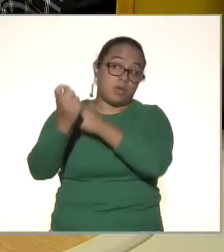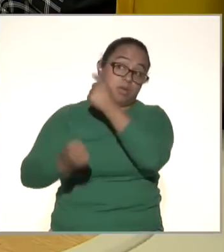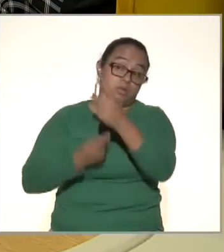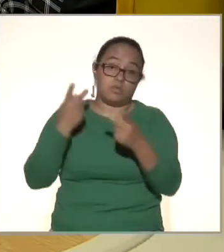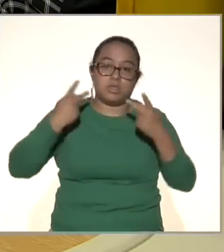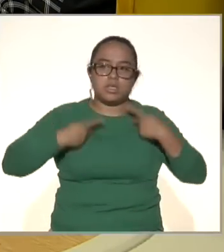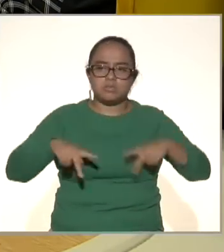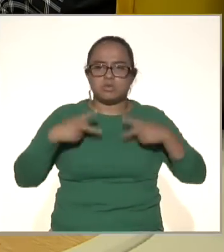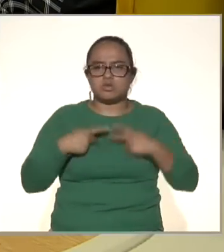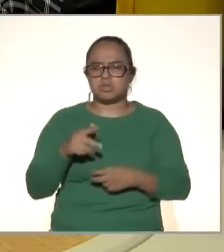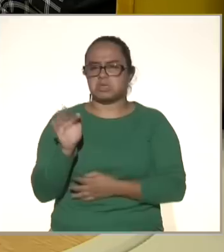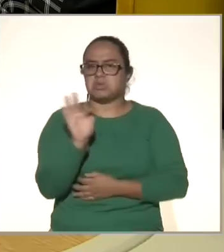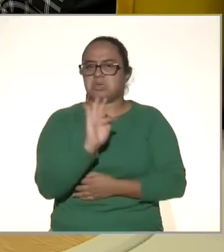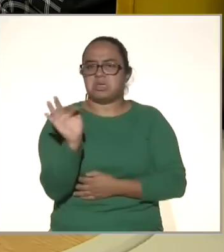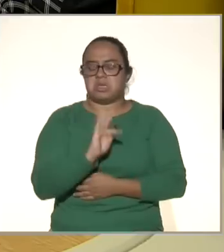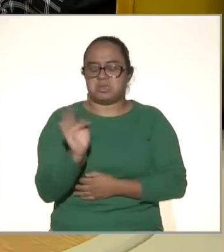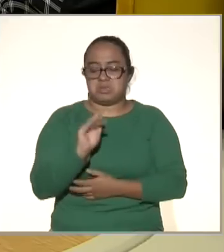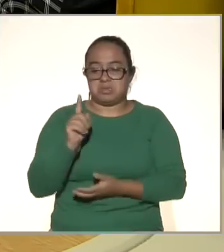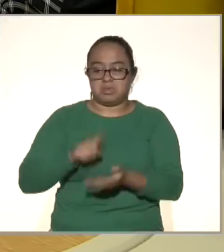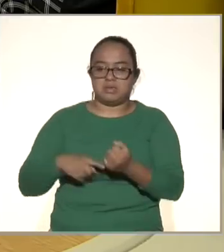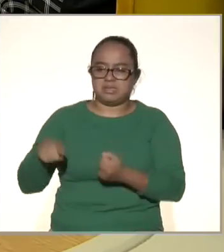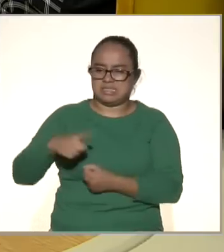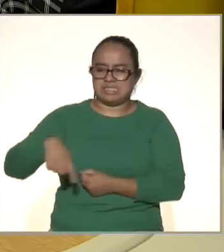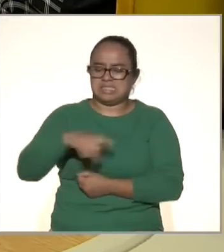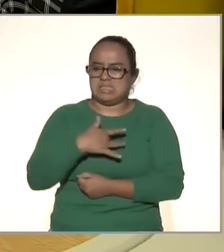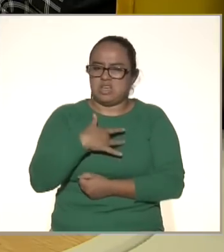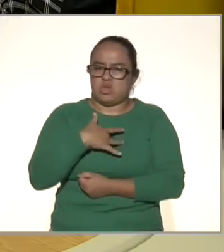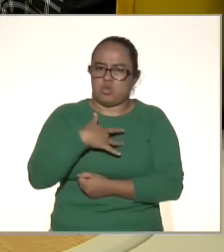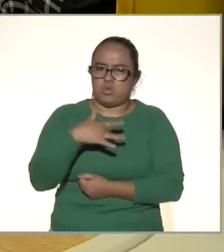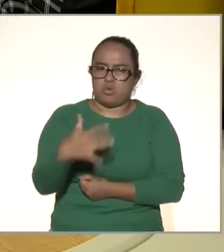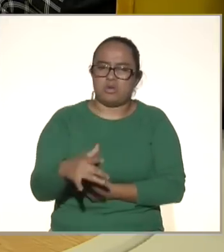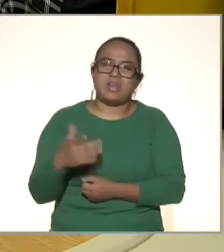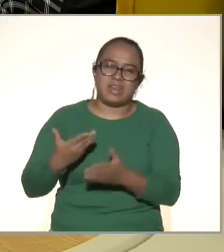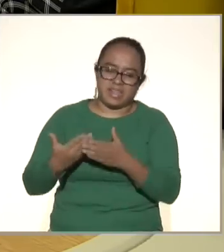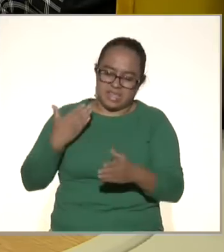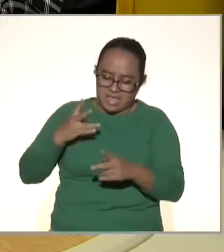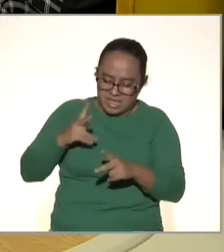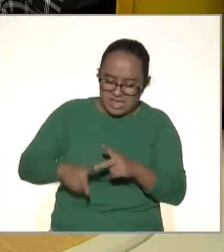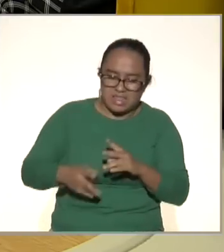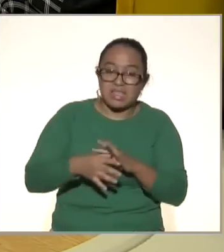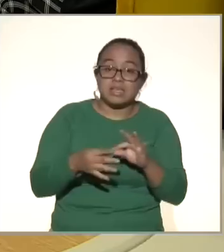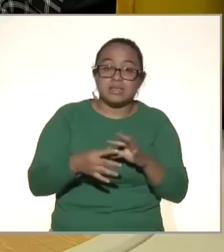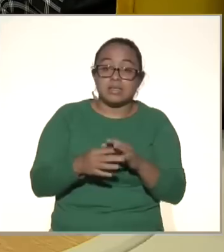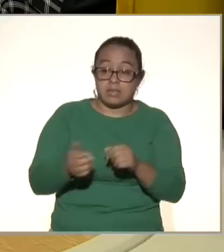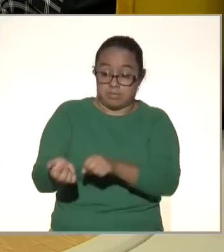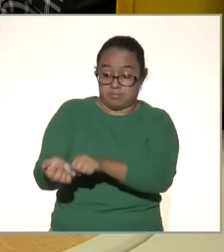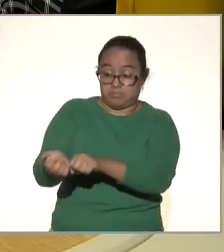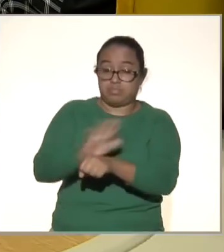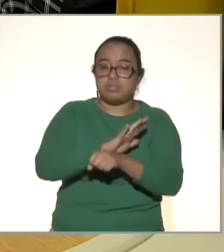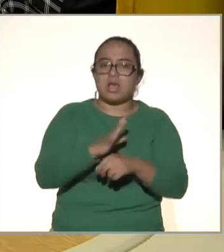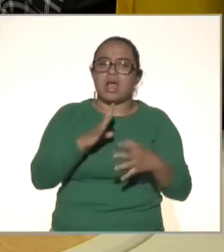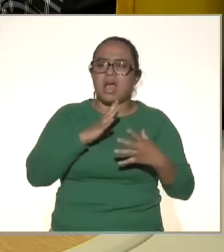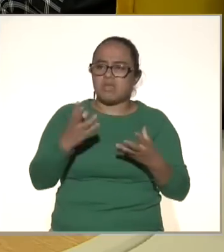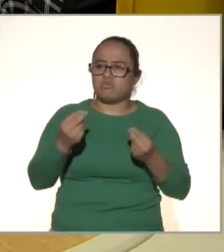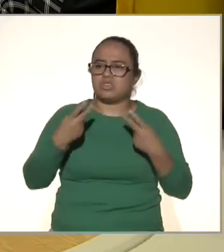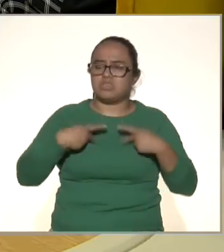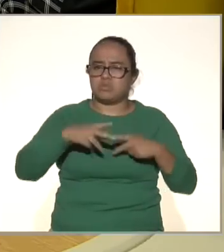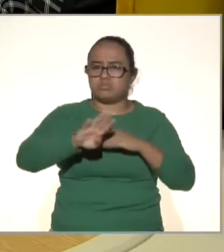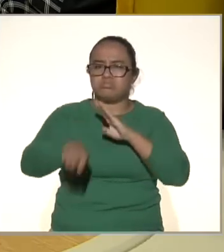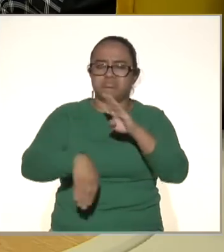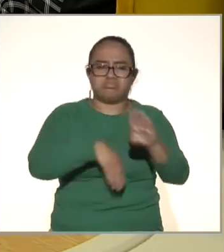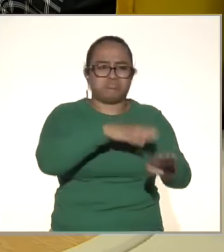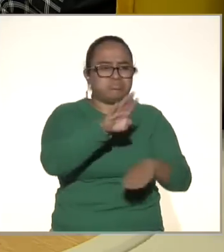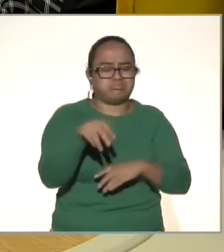este momento probablemente también están atravesando un duelo. Y lo decíamos en la pausa, a raíz de la pandemia hubo muchas pérdidas de seres